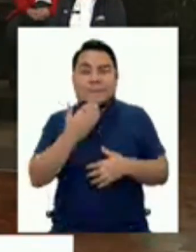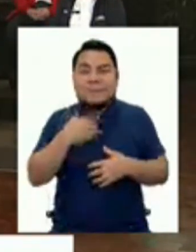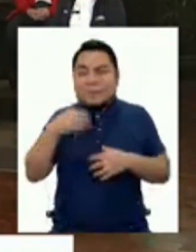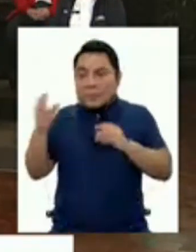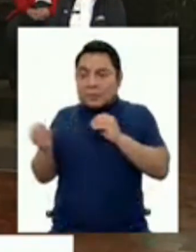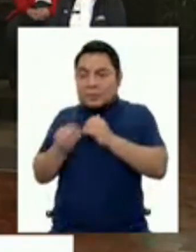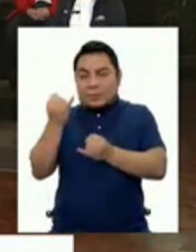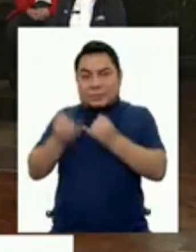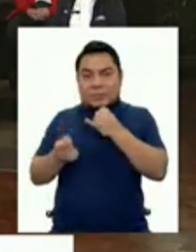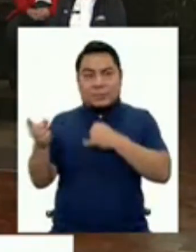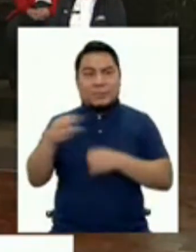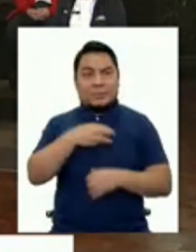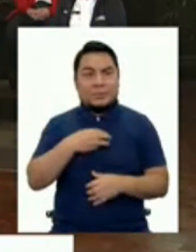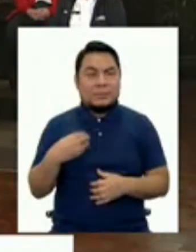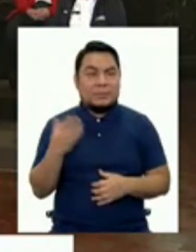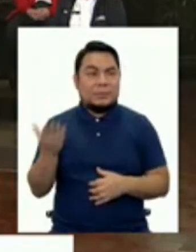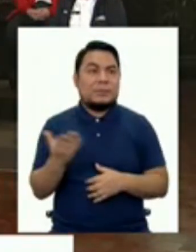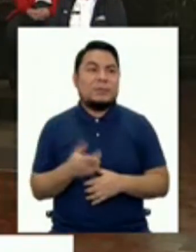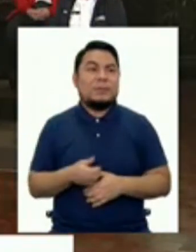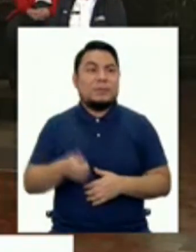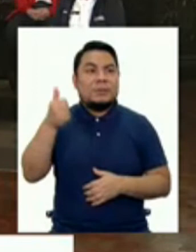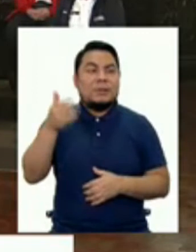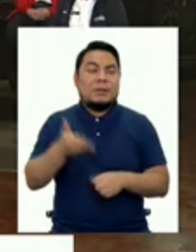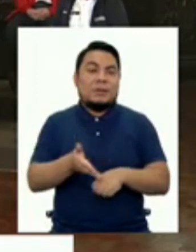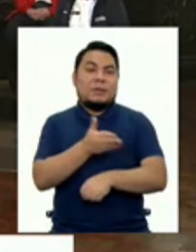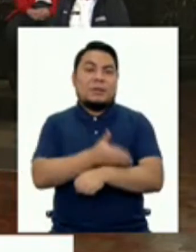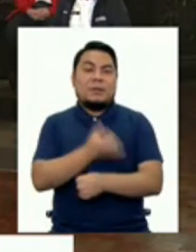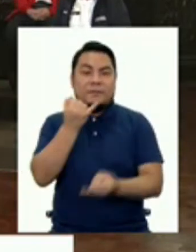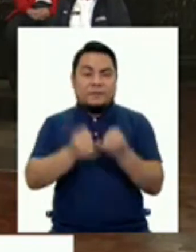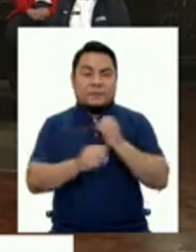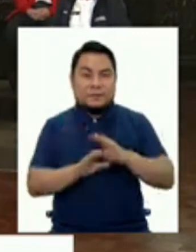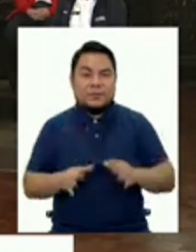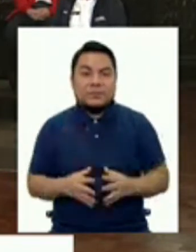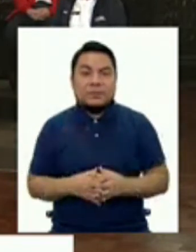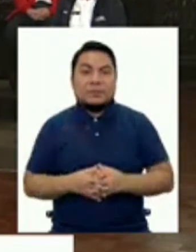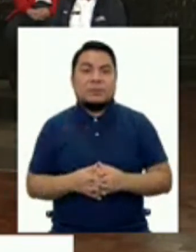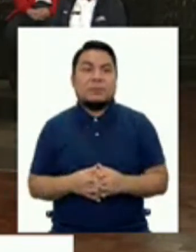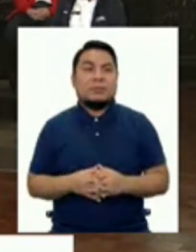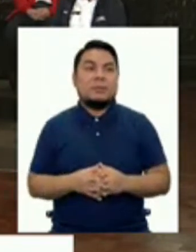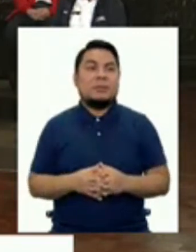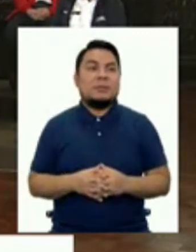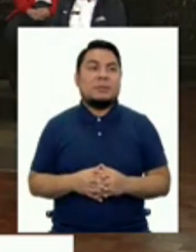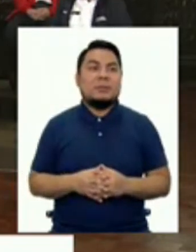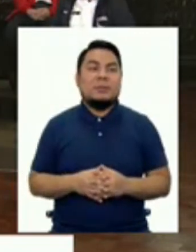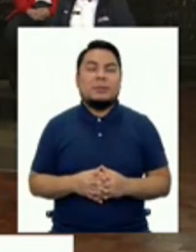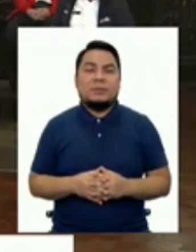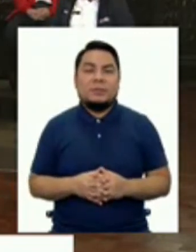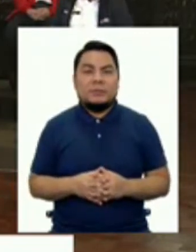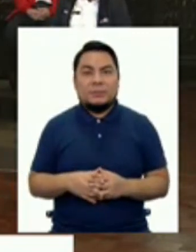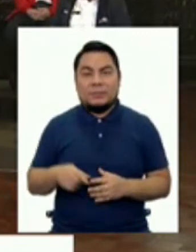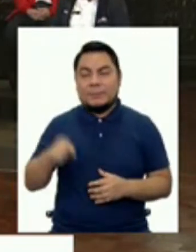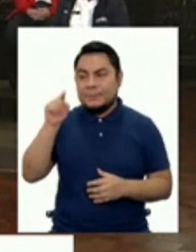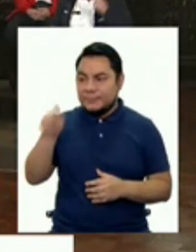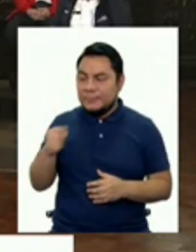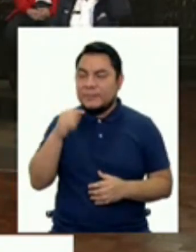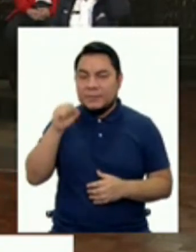final del Premier antes de hacer el cierre de la conferencia. Sí, presidente, una acotación